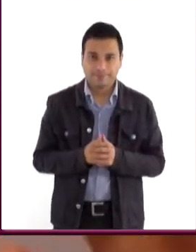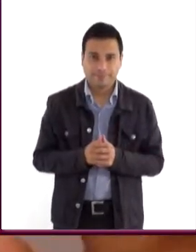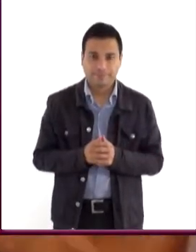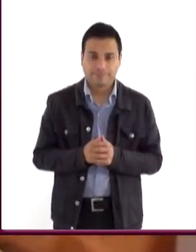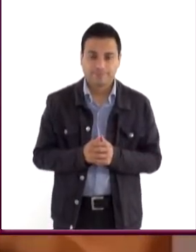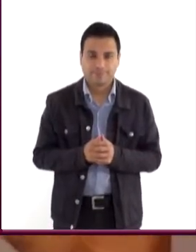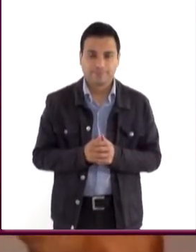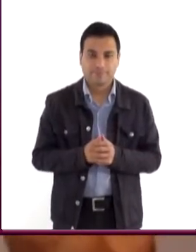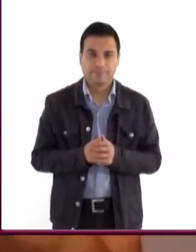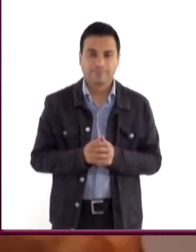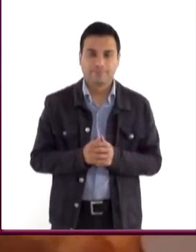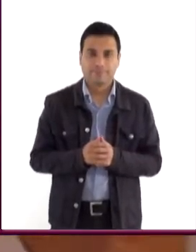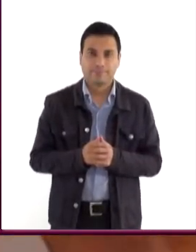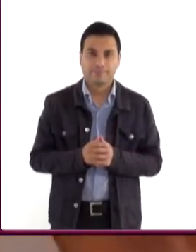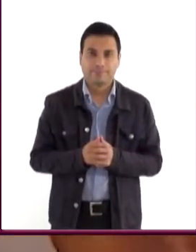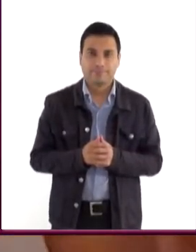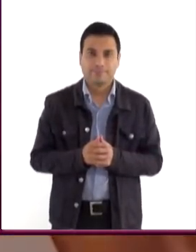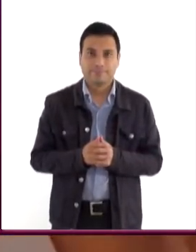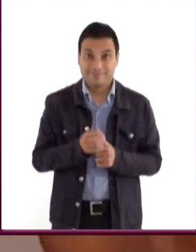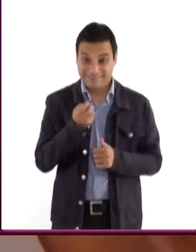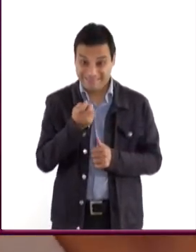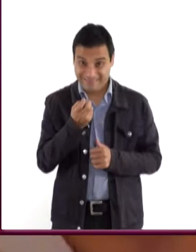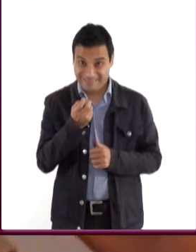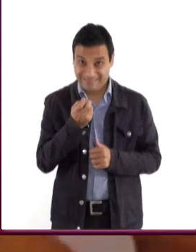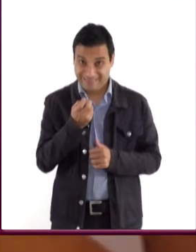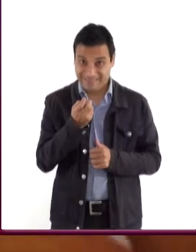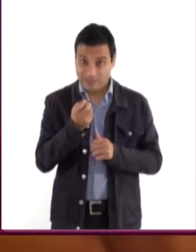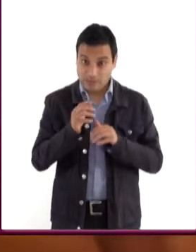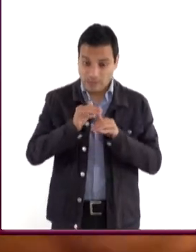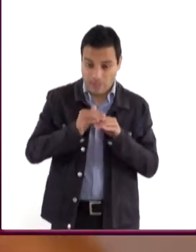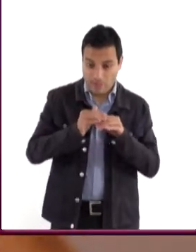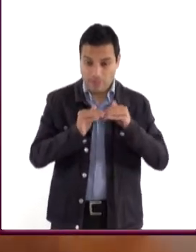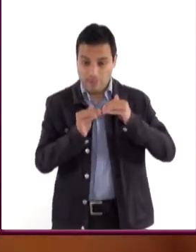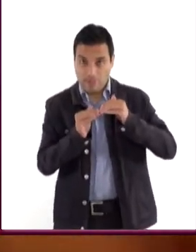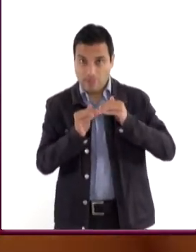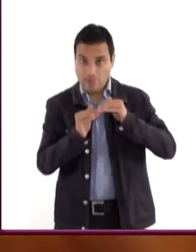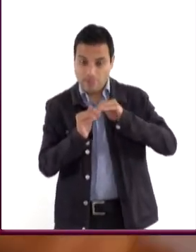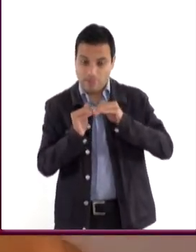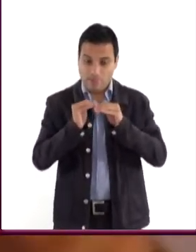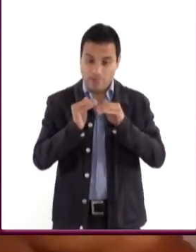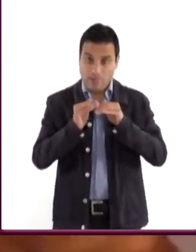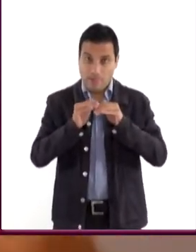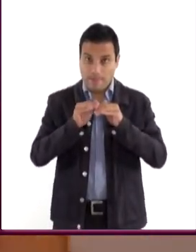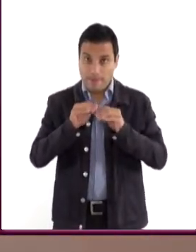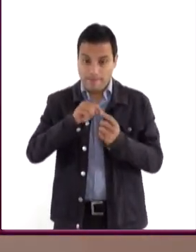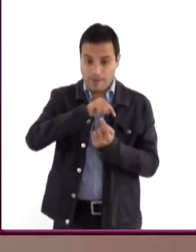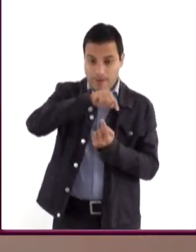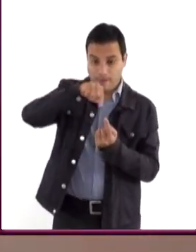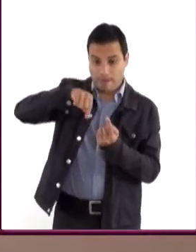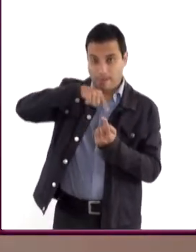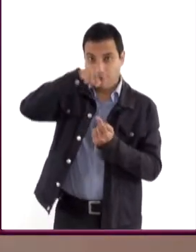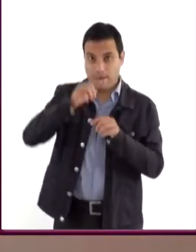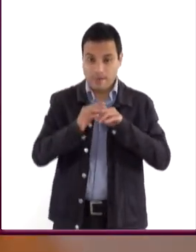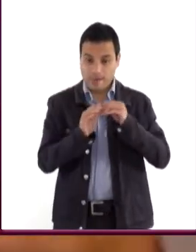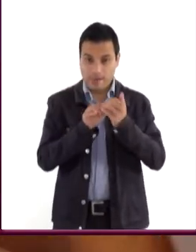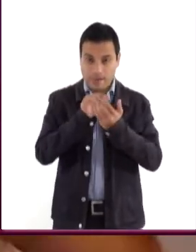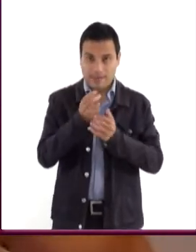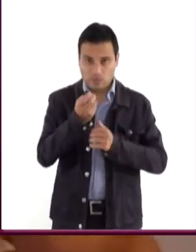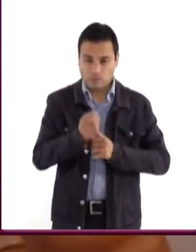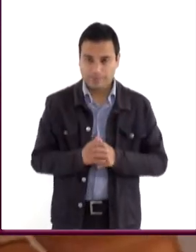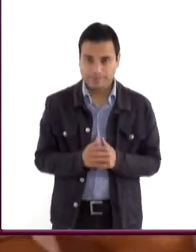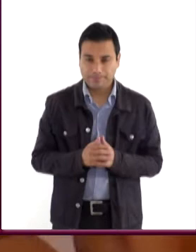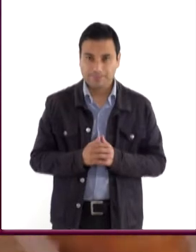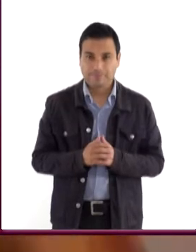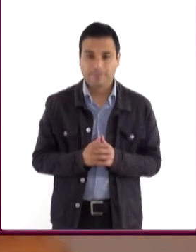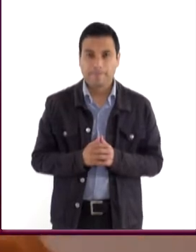hélice, y entonces como esta estructura que va girando y que va como en arreglos uno encima de otro, como de capas, las